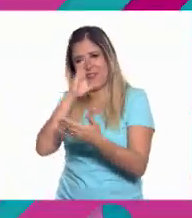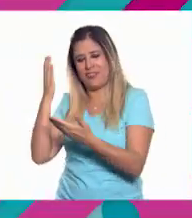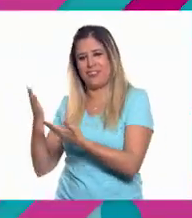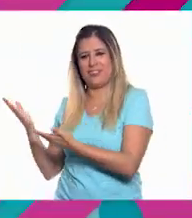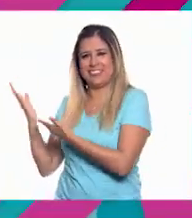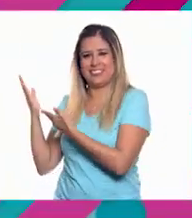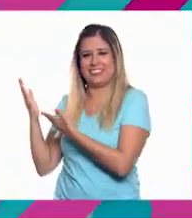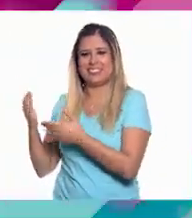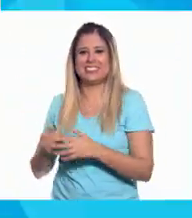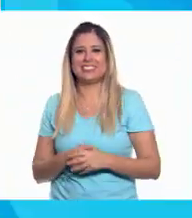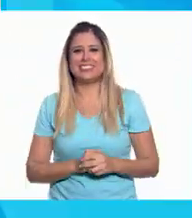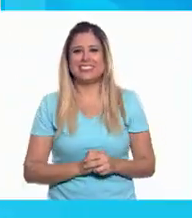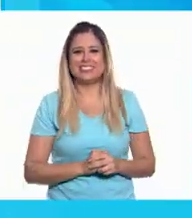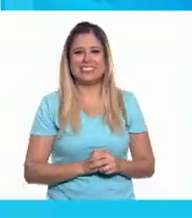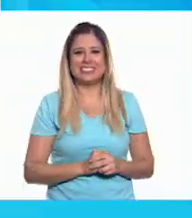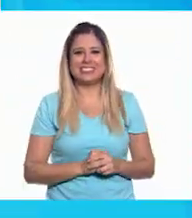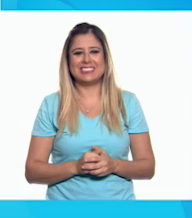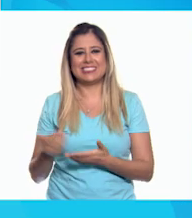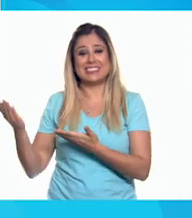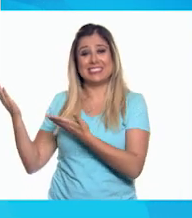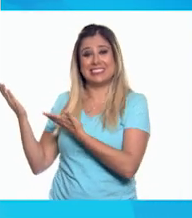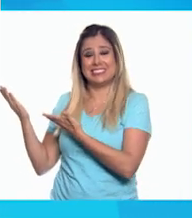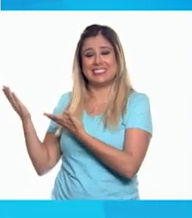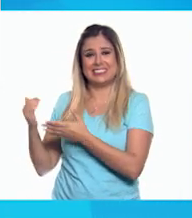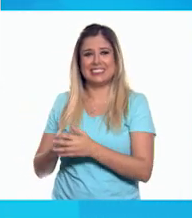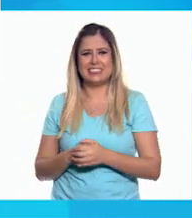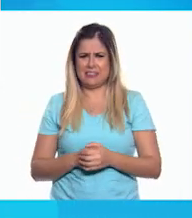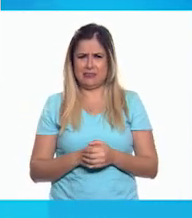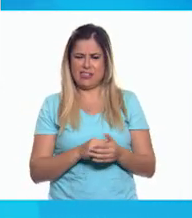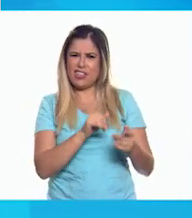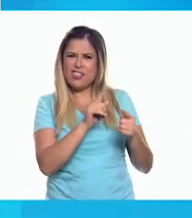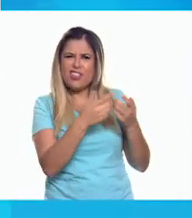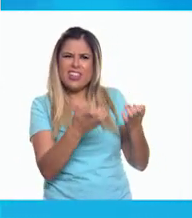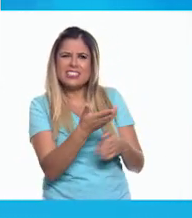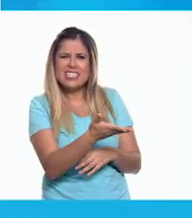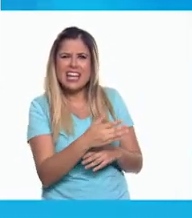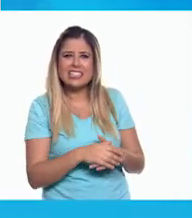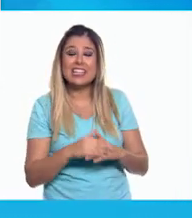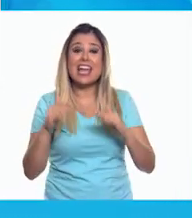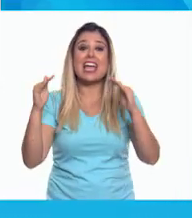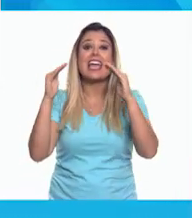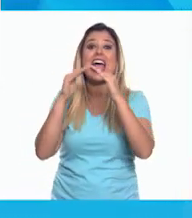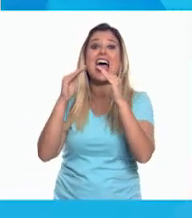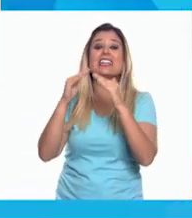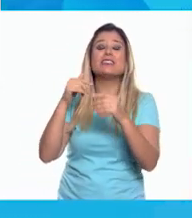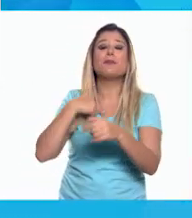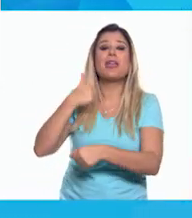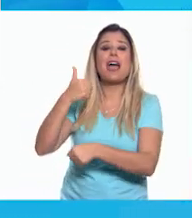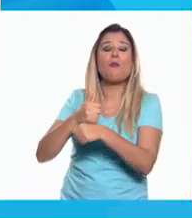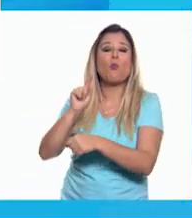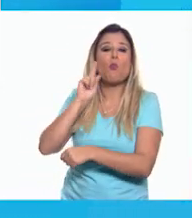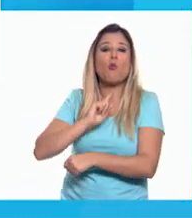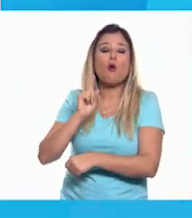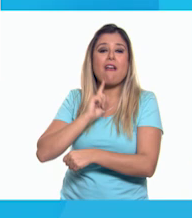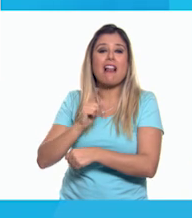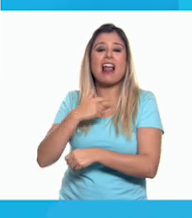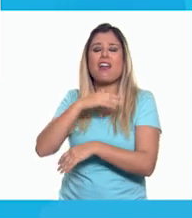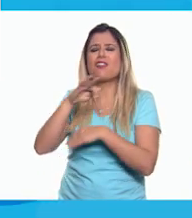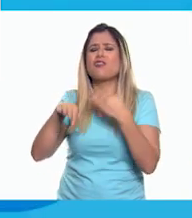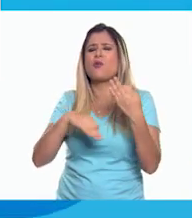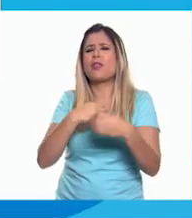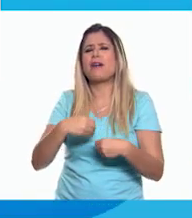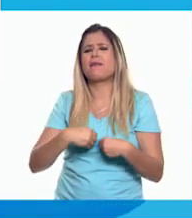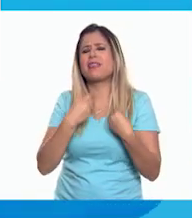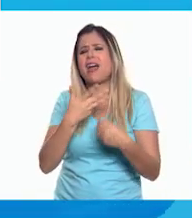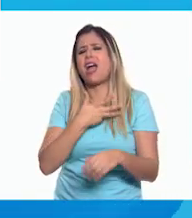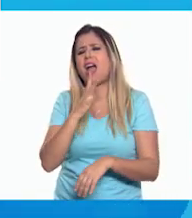primera. Ahí está, mira. Ay, ¿dónde estás? Ahí estoy en casa de mi abuela y toda mi vida he tenido mascotas.